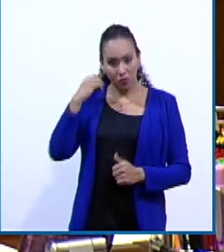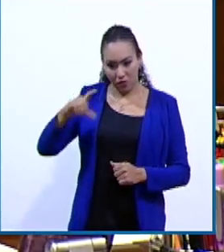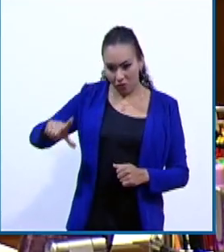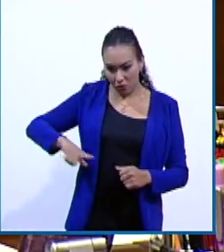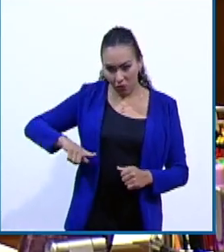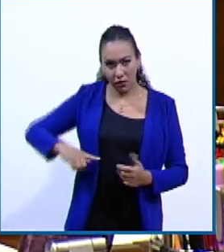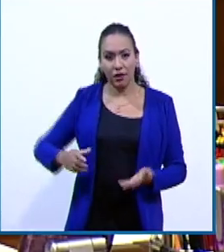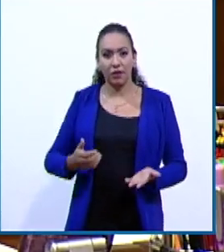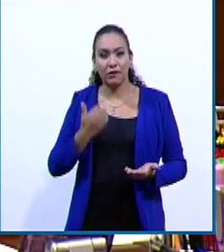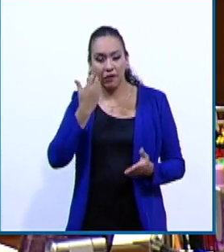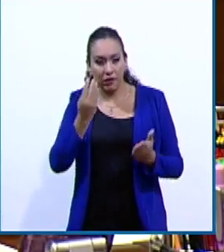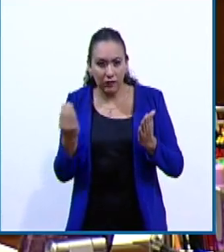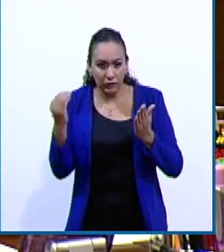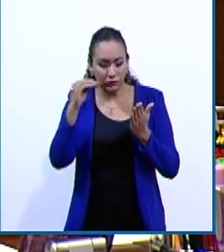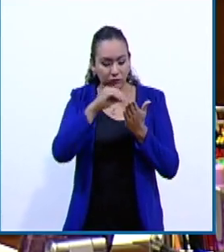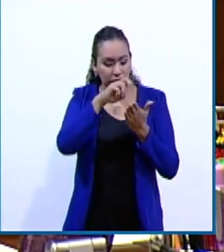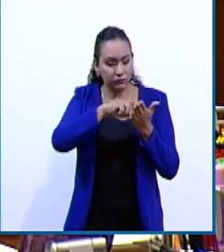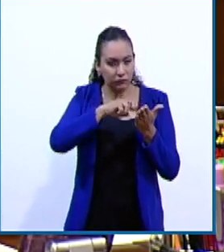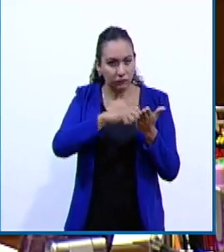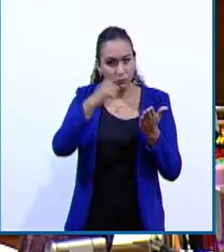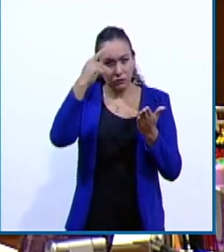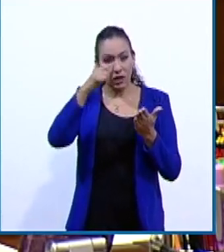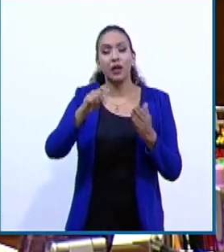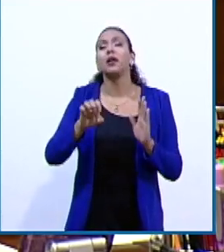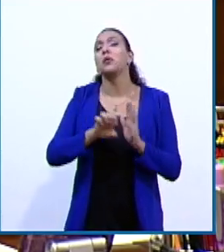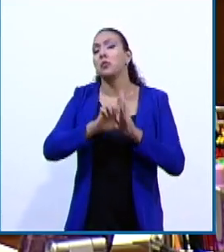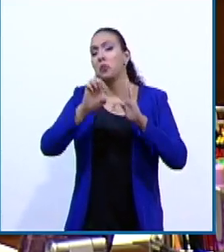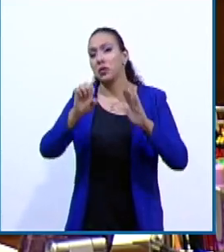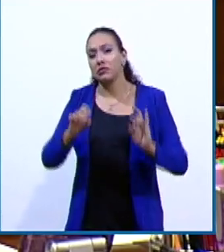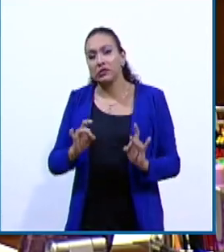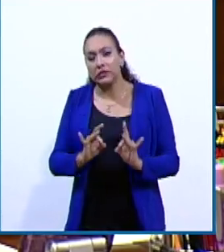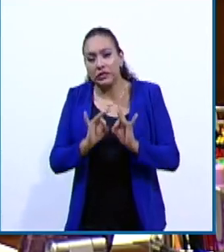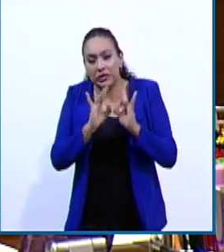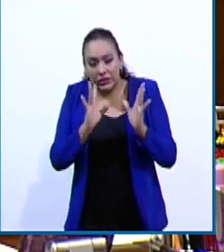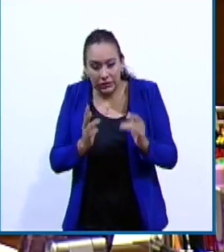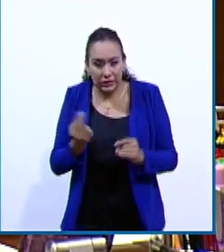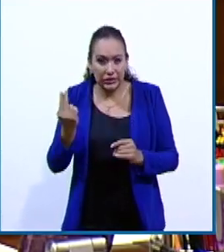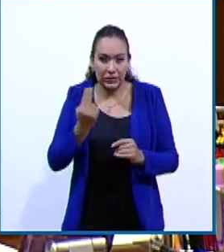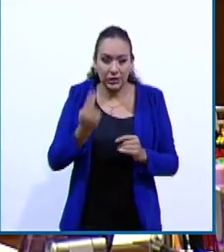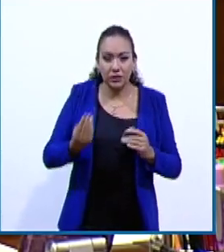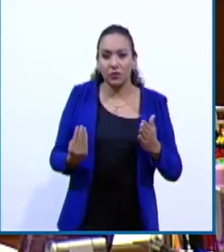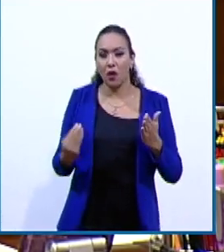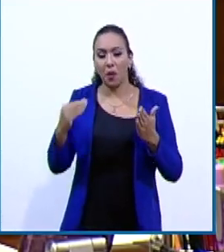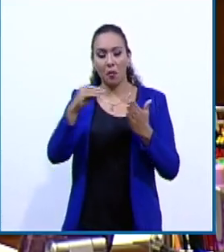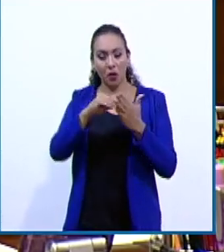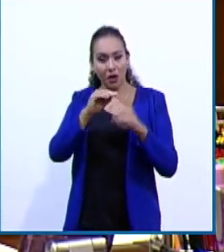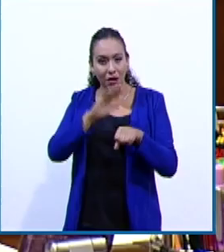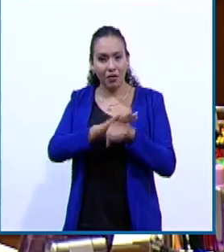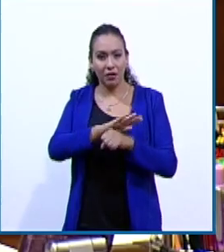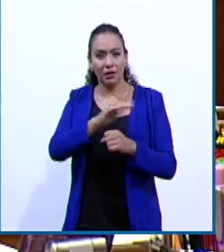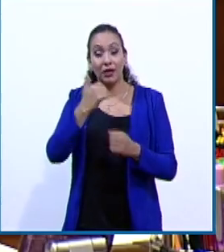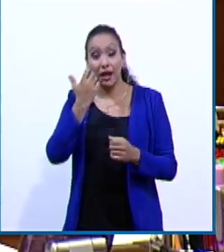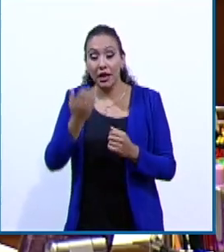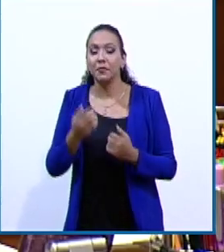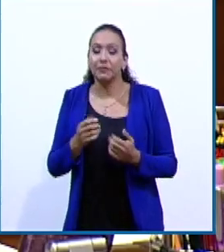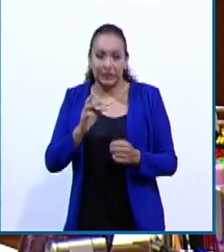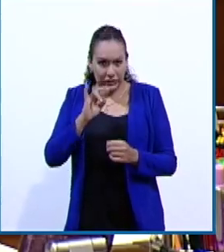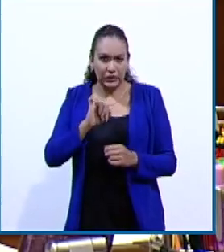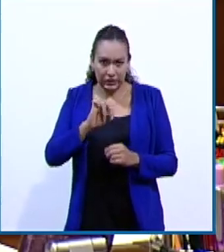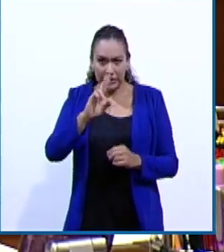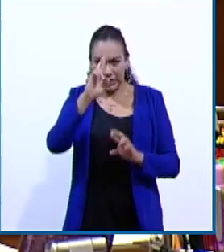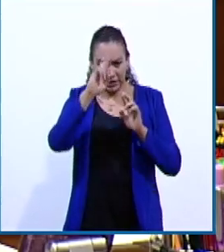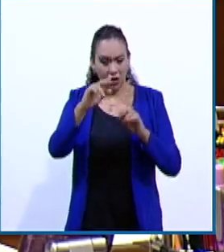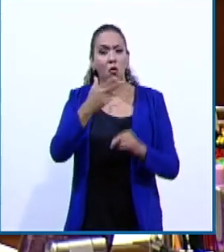precisa que incluso si se estableciera una exigencia de alternancia, las medidas vinculadas por la paridad de género